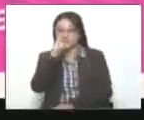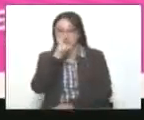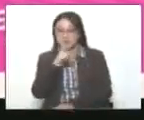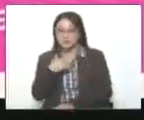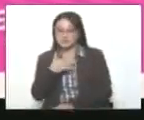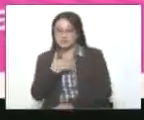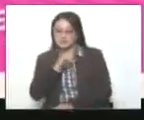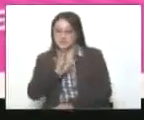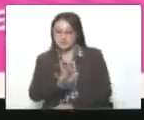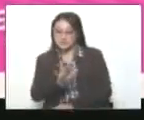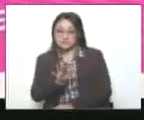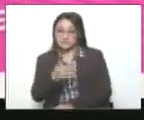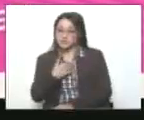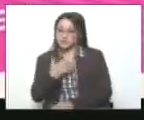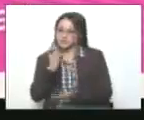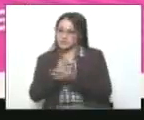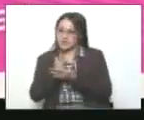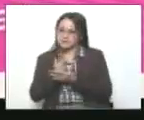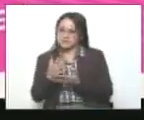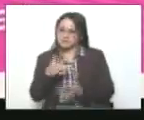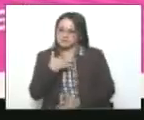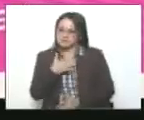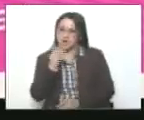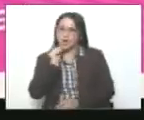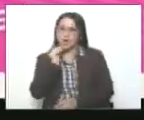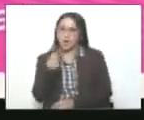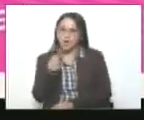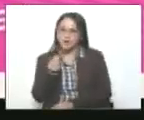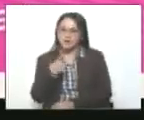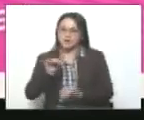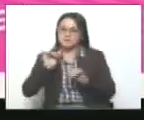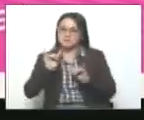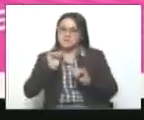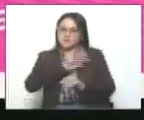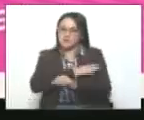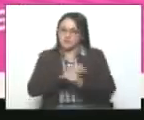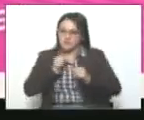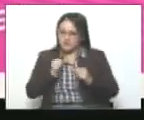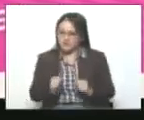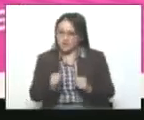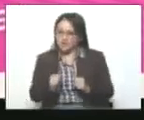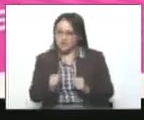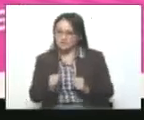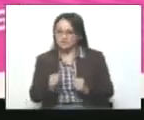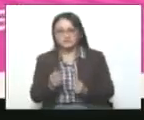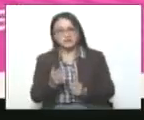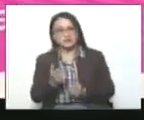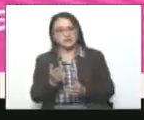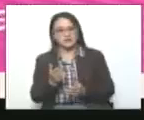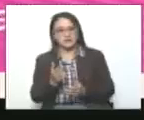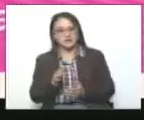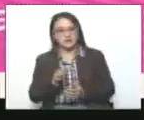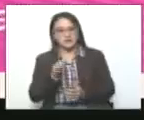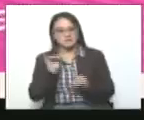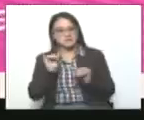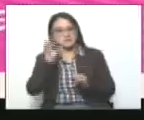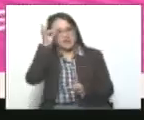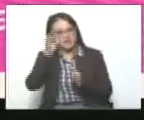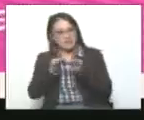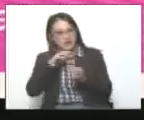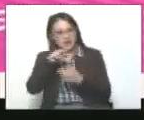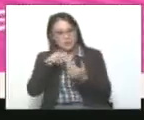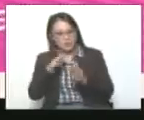Nunca he dejado de sentirme así, con el mismo ímpetu, con la misma fe en la revolución, en la